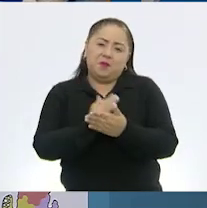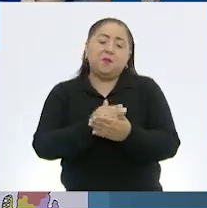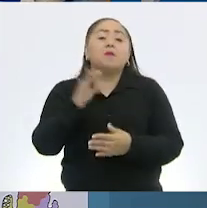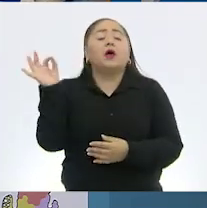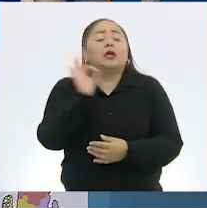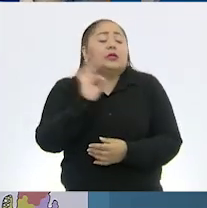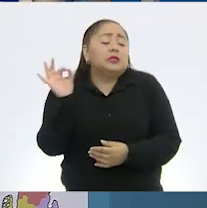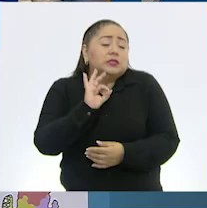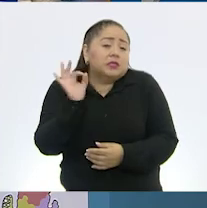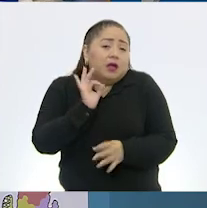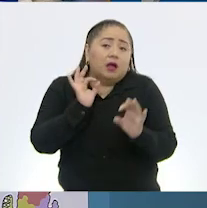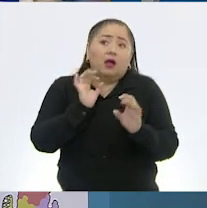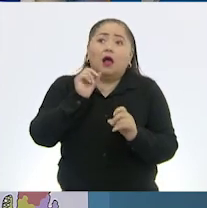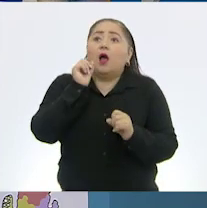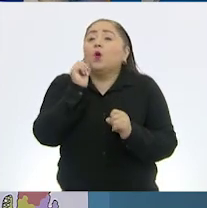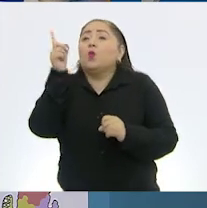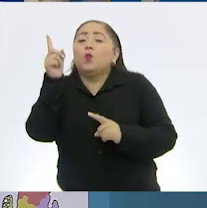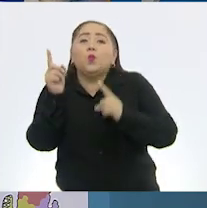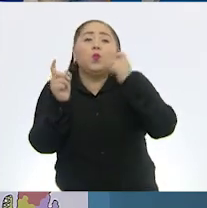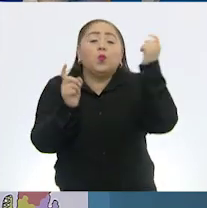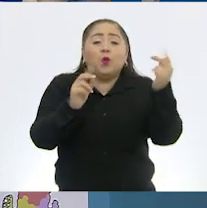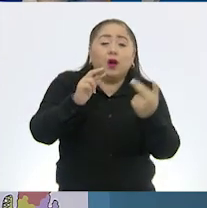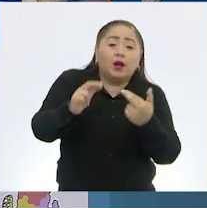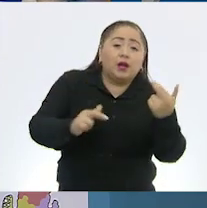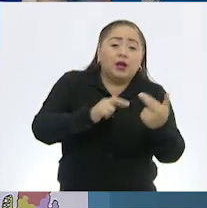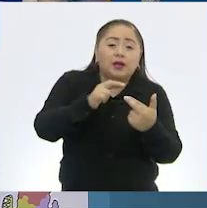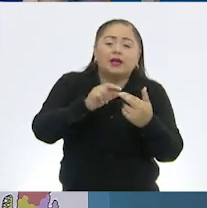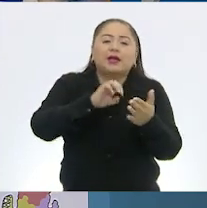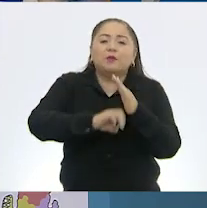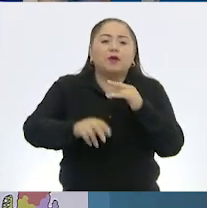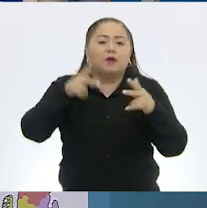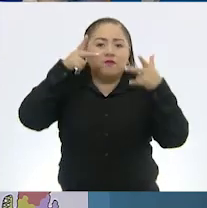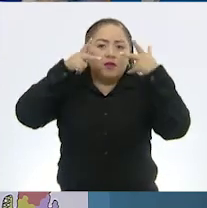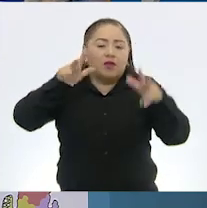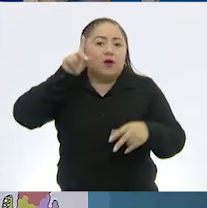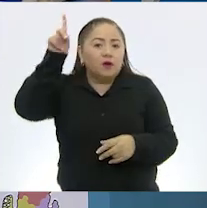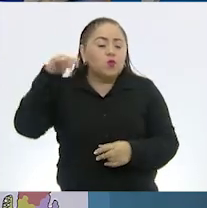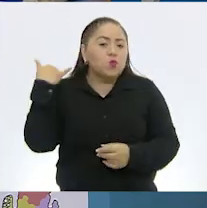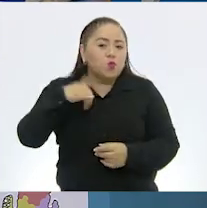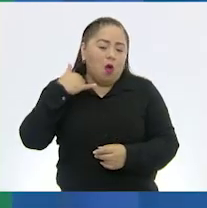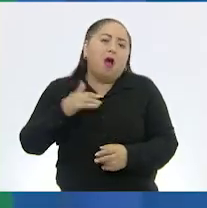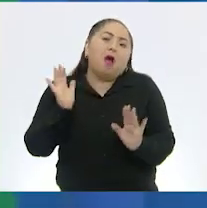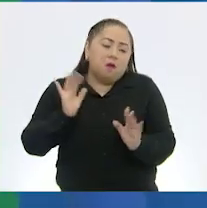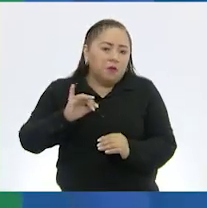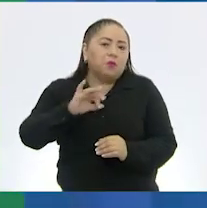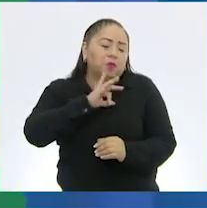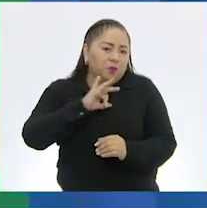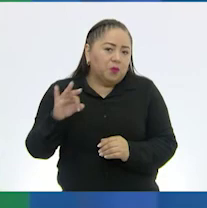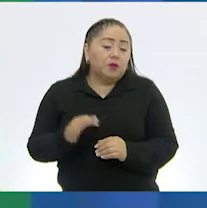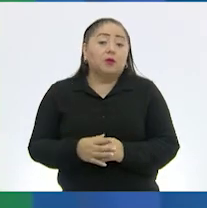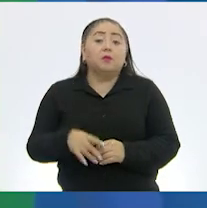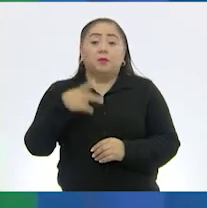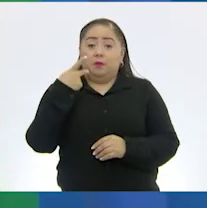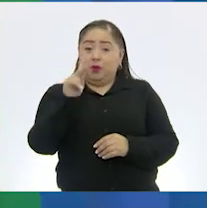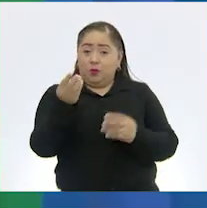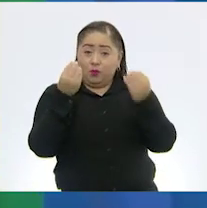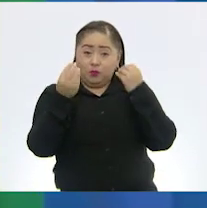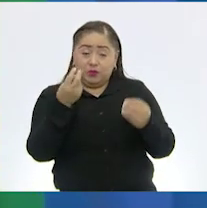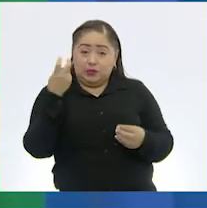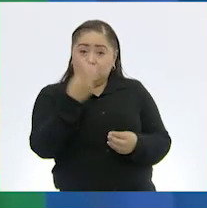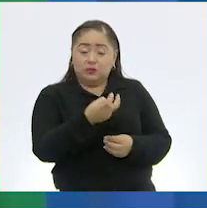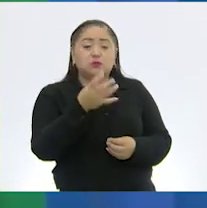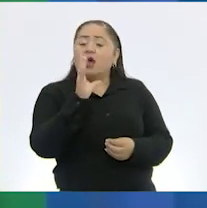Quizás alguno en algunas regiones como el venado en Yucatán, a lo mejor. Y muchos de ellos ya no